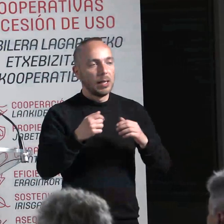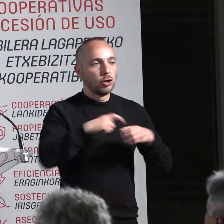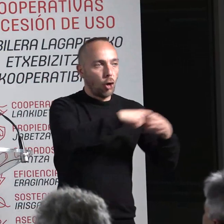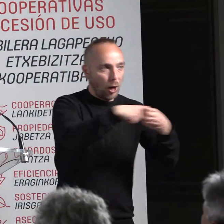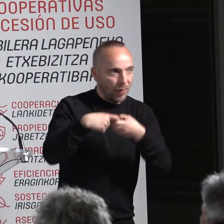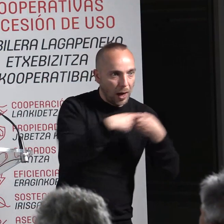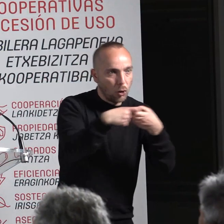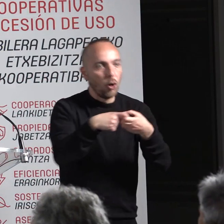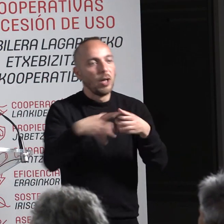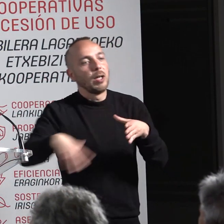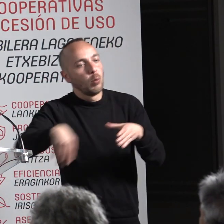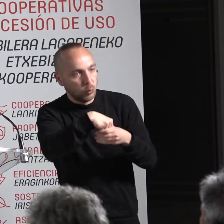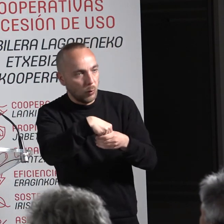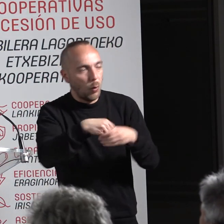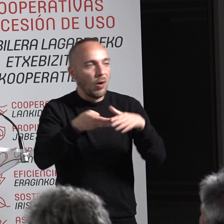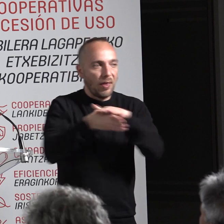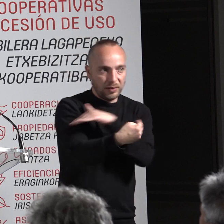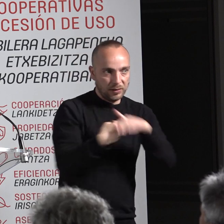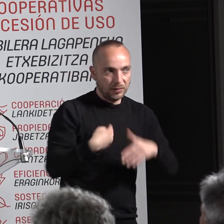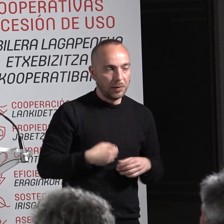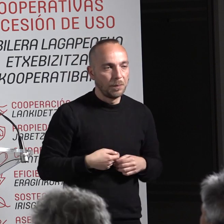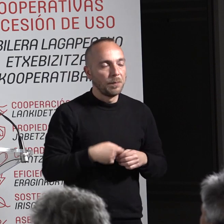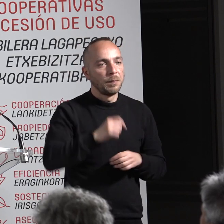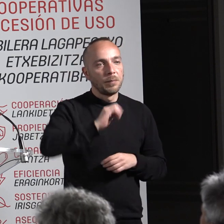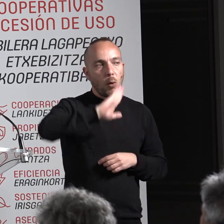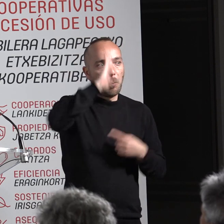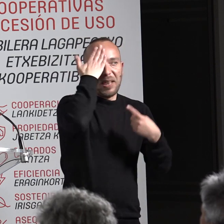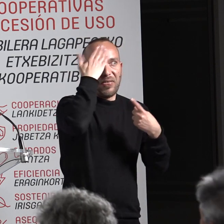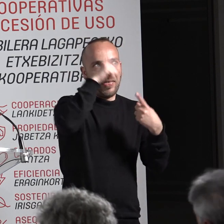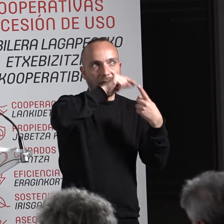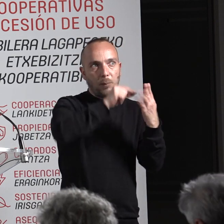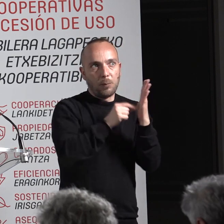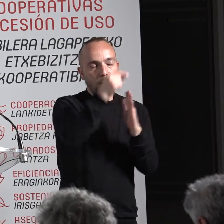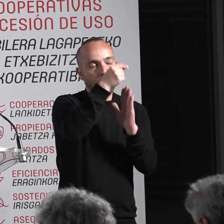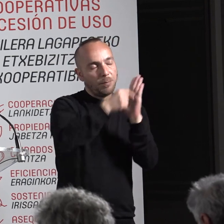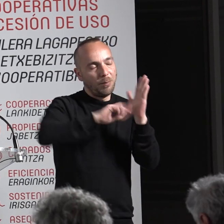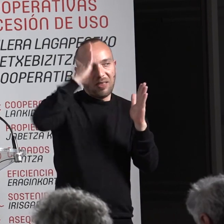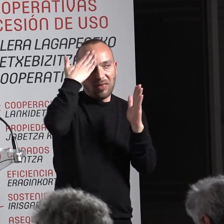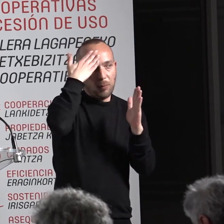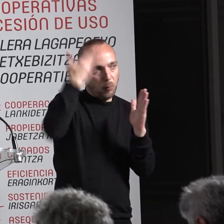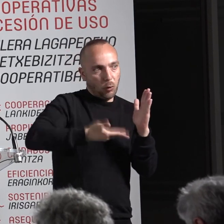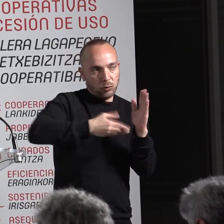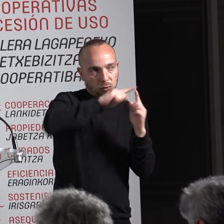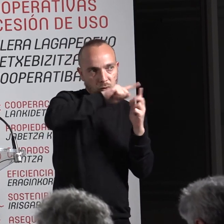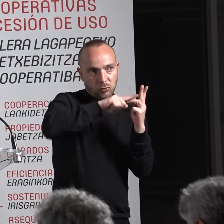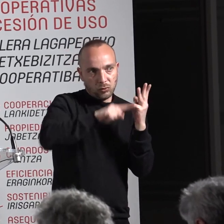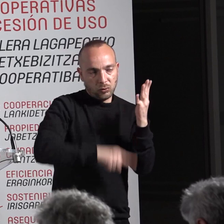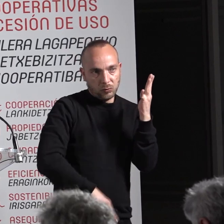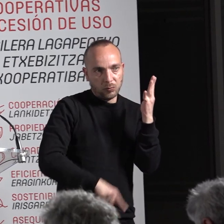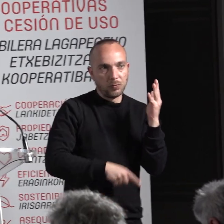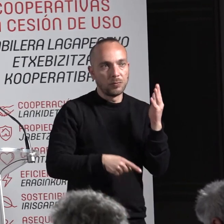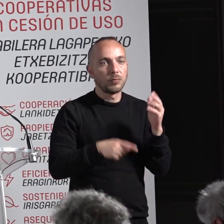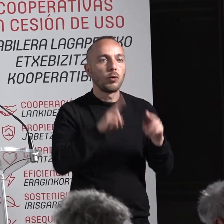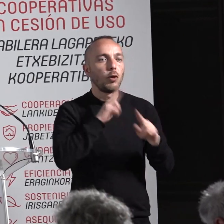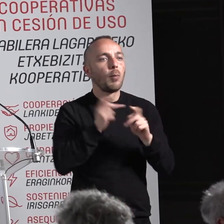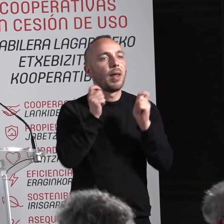es como los principios tractores que planteamos para que sea esto, ¿no? Incluso no le llamamos